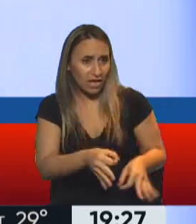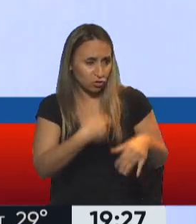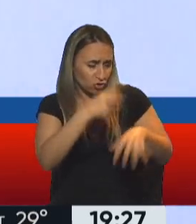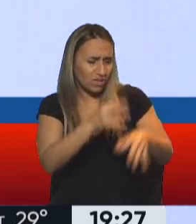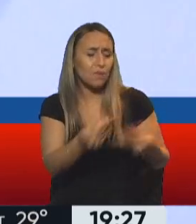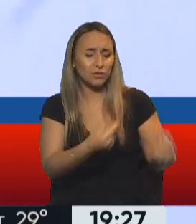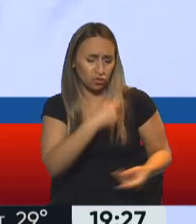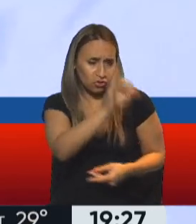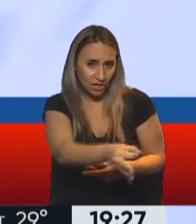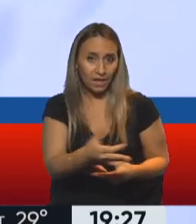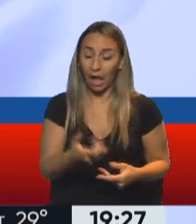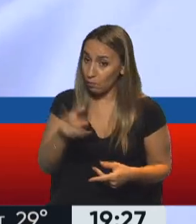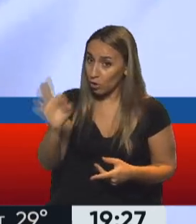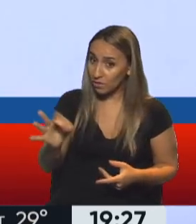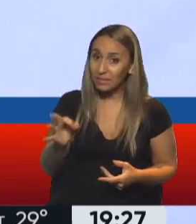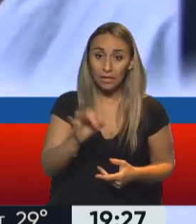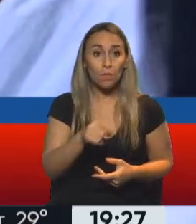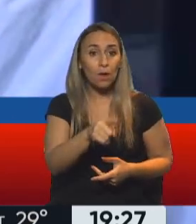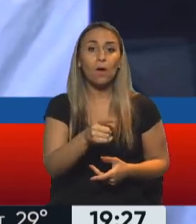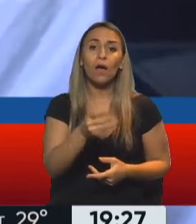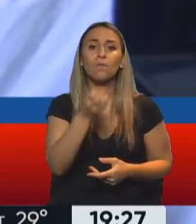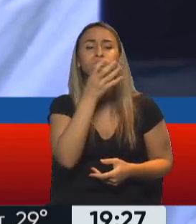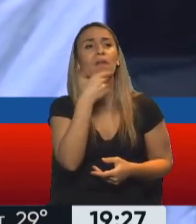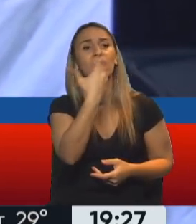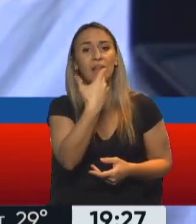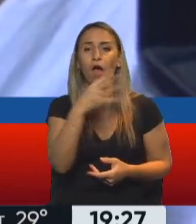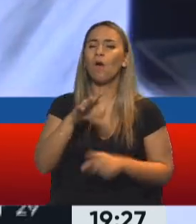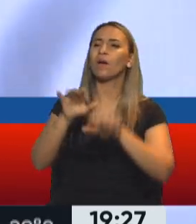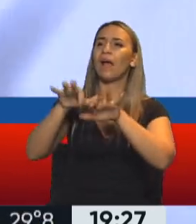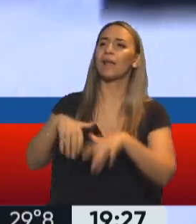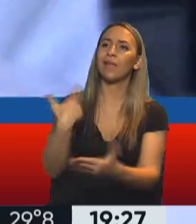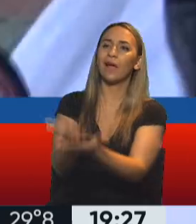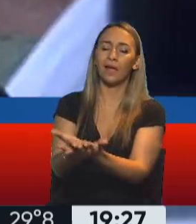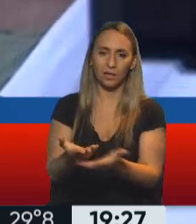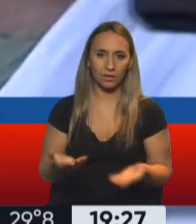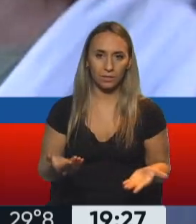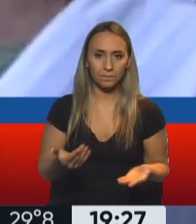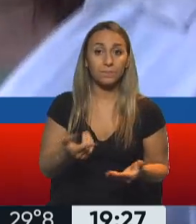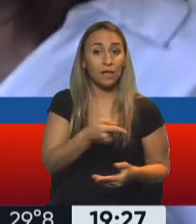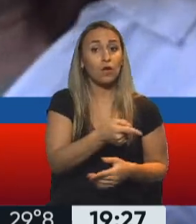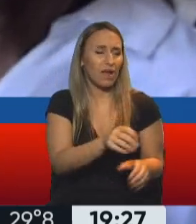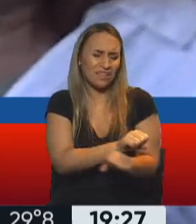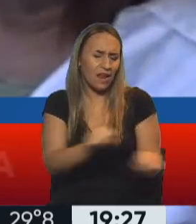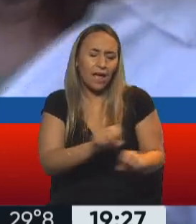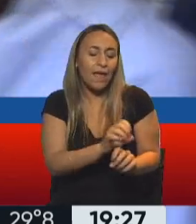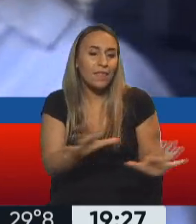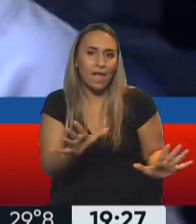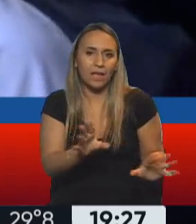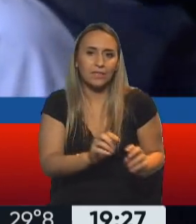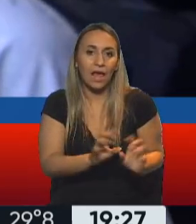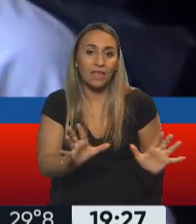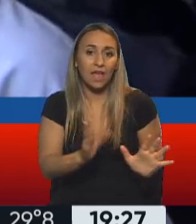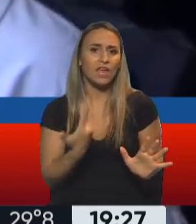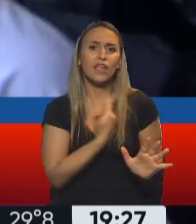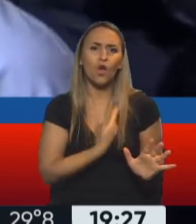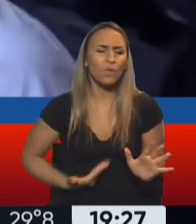que nos pasó? Sí, sí. ¿Lo declaró o es la carta que le presentó el juez? Hubo una tragedia y el gobierno